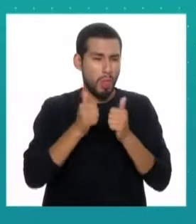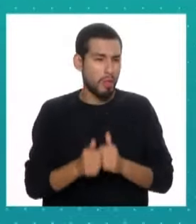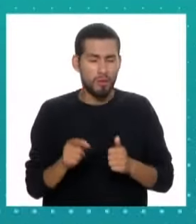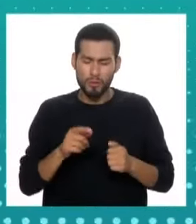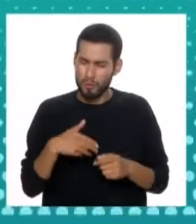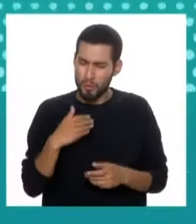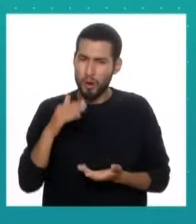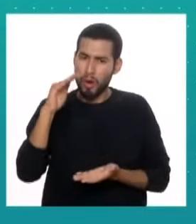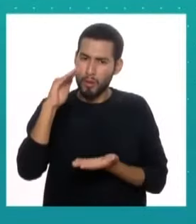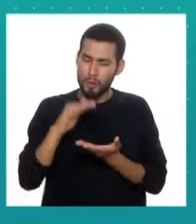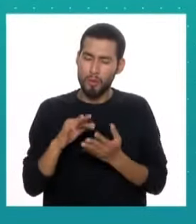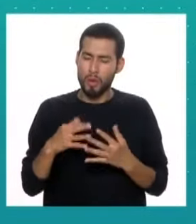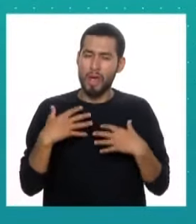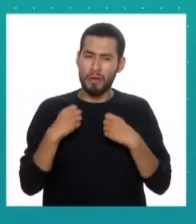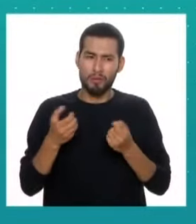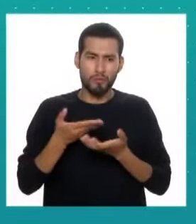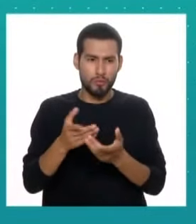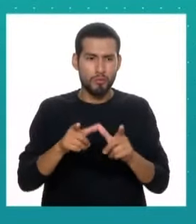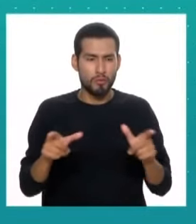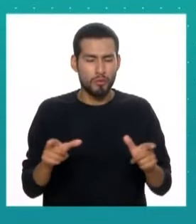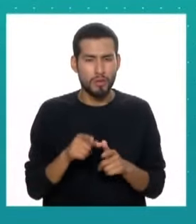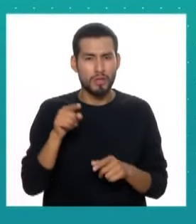los Ríos Apurímac, en Imantaro.